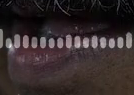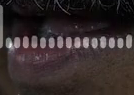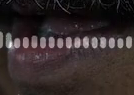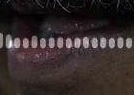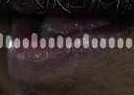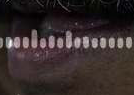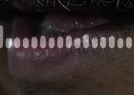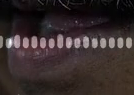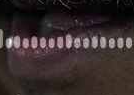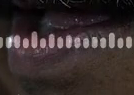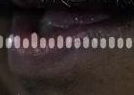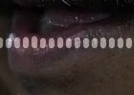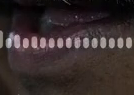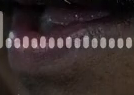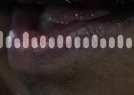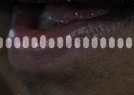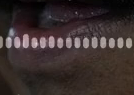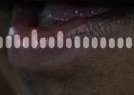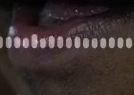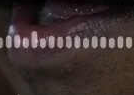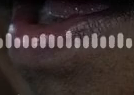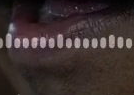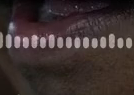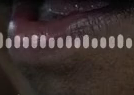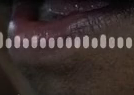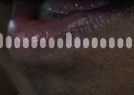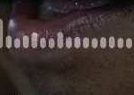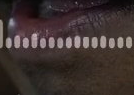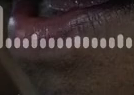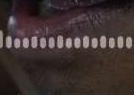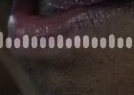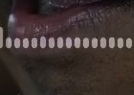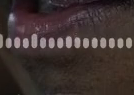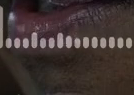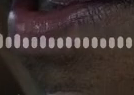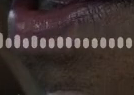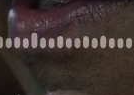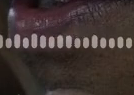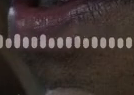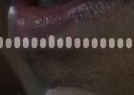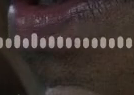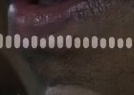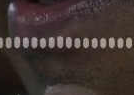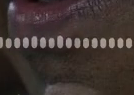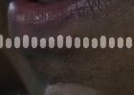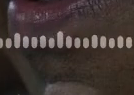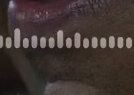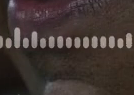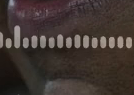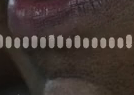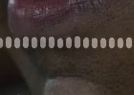de la cola, ahora también hay gente que votó por amor a los venezolanos que se han ido del país y les ofrecieron que regresen, y mucha gente lo hizo,